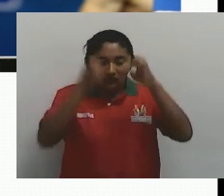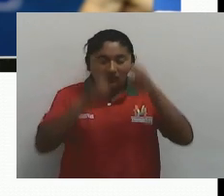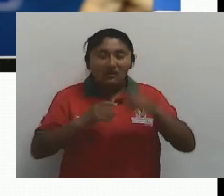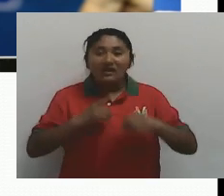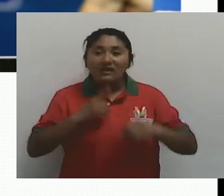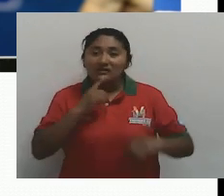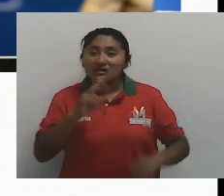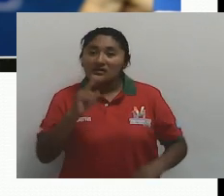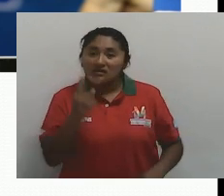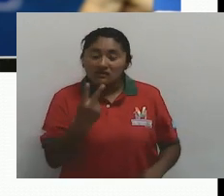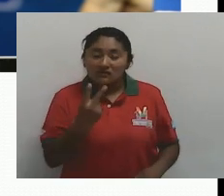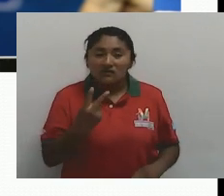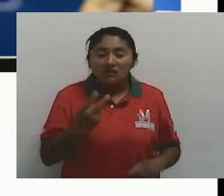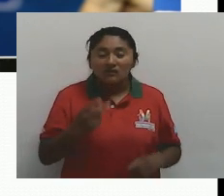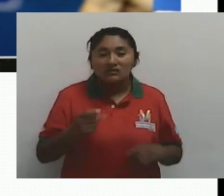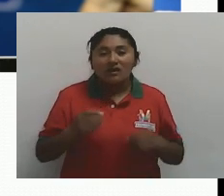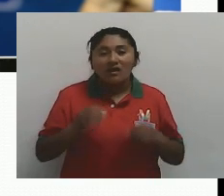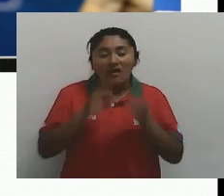estilo espalda.